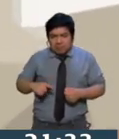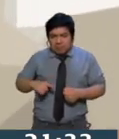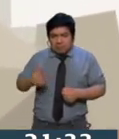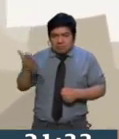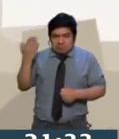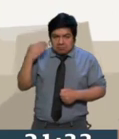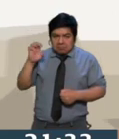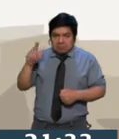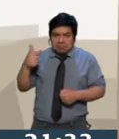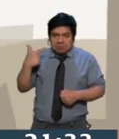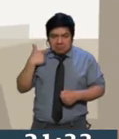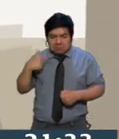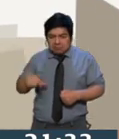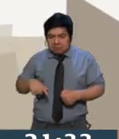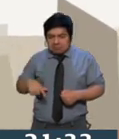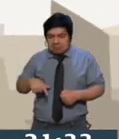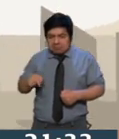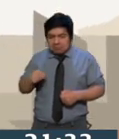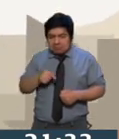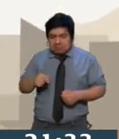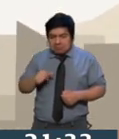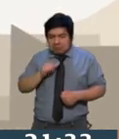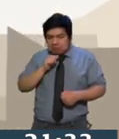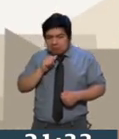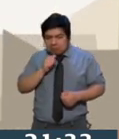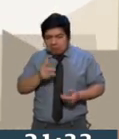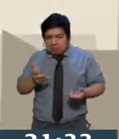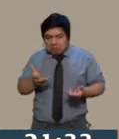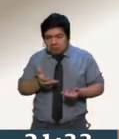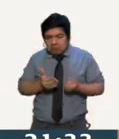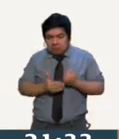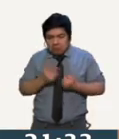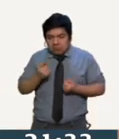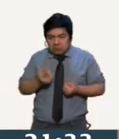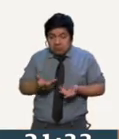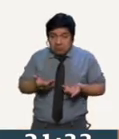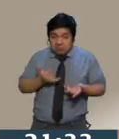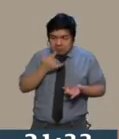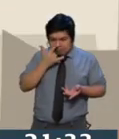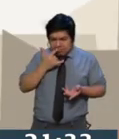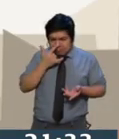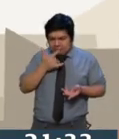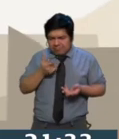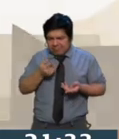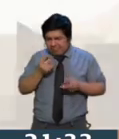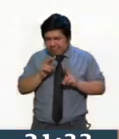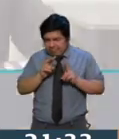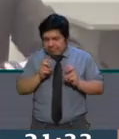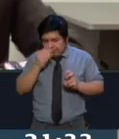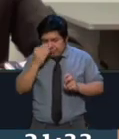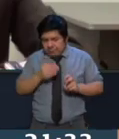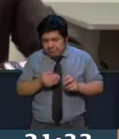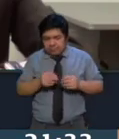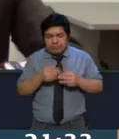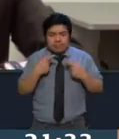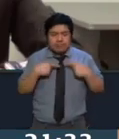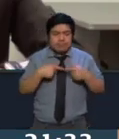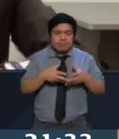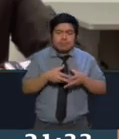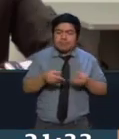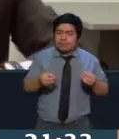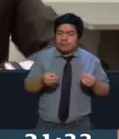gobiernos anteriores, no habían hecho este cruce de datos? Sí, sin duda, es un tema muy delicado el tema de las personas desaparecidas en nuestro